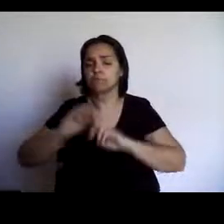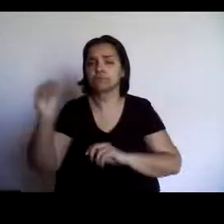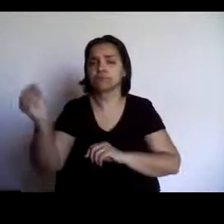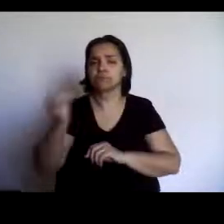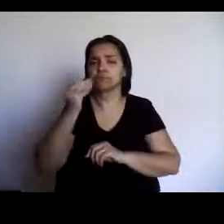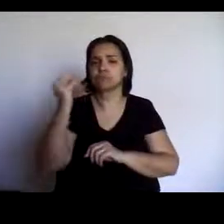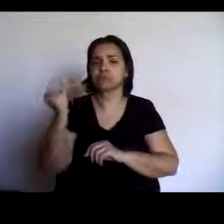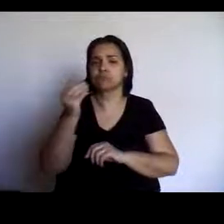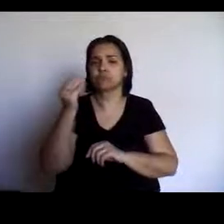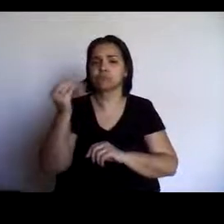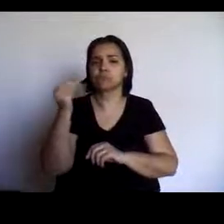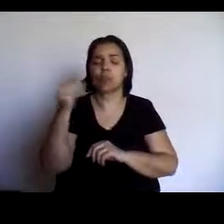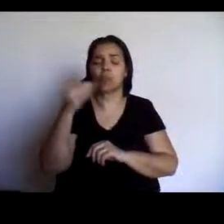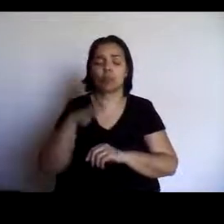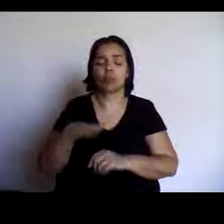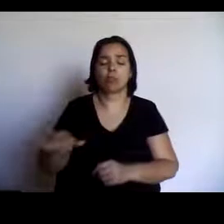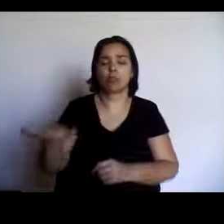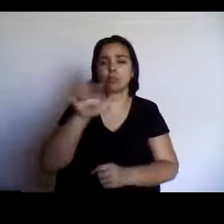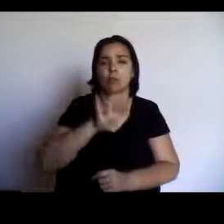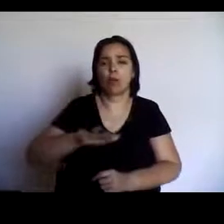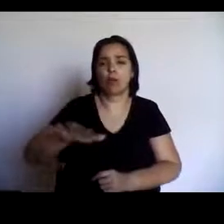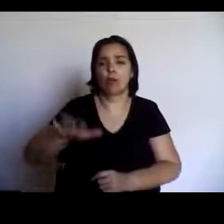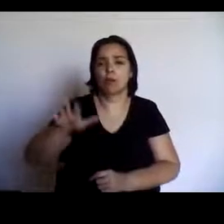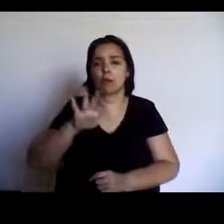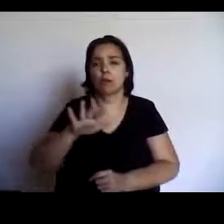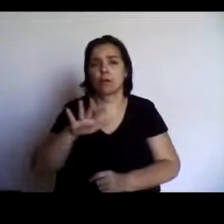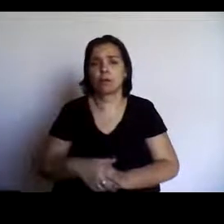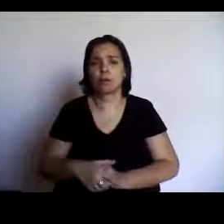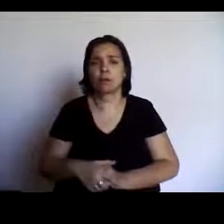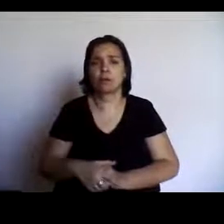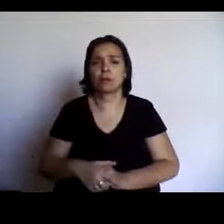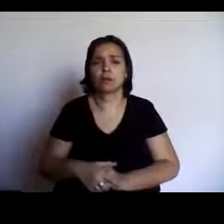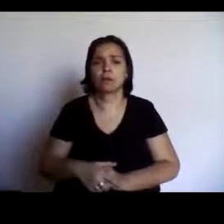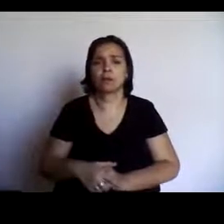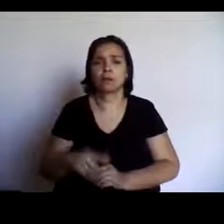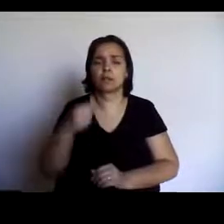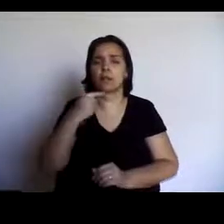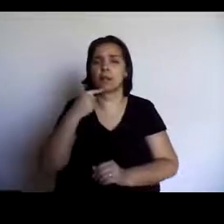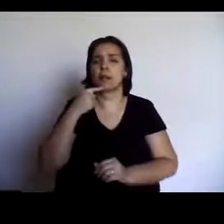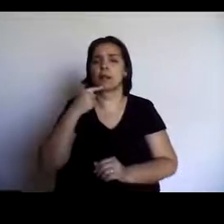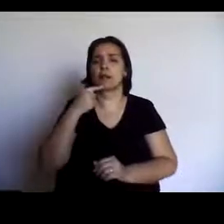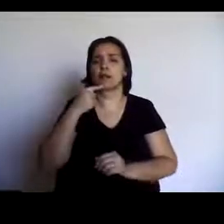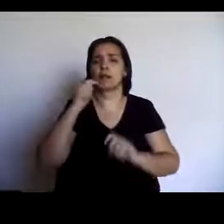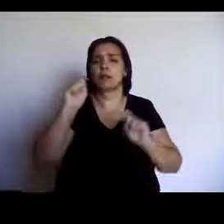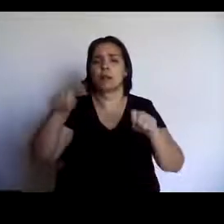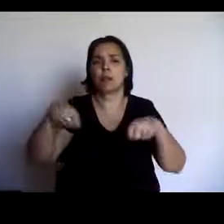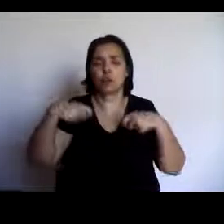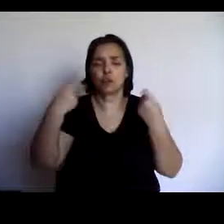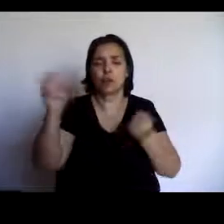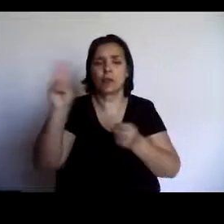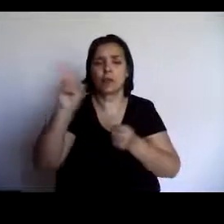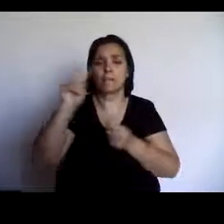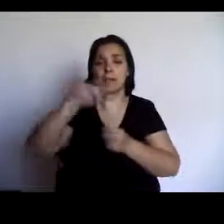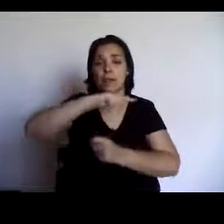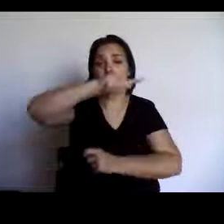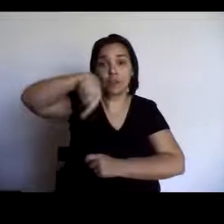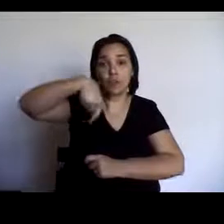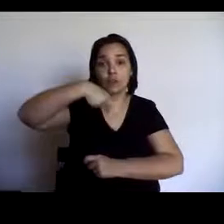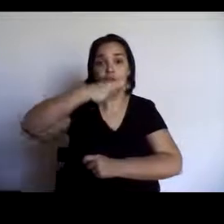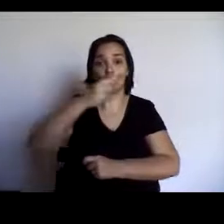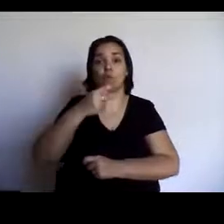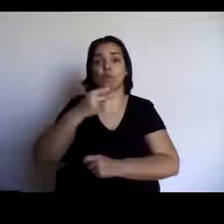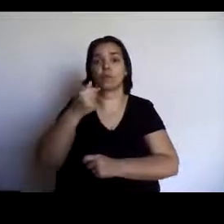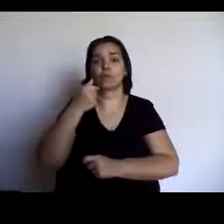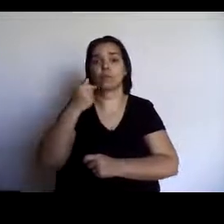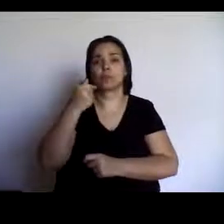esa mejora del entorno, como es la economía verde y circular, que pretende eliminar esa